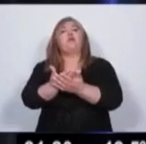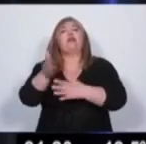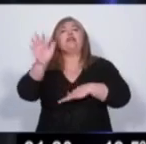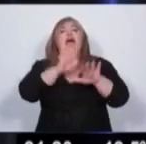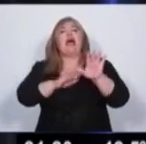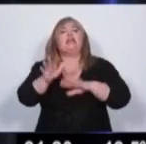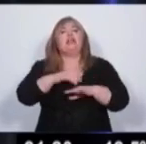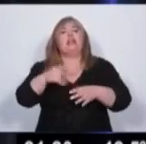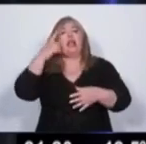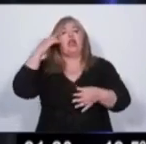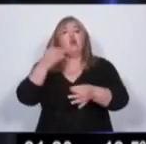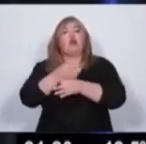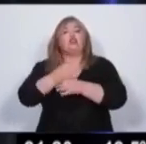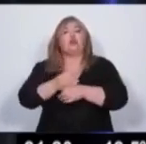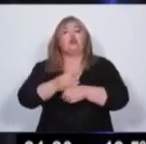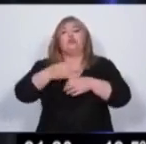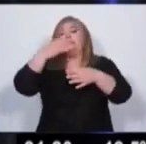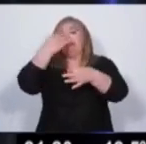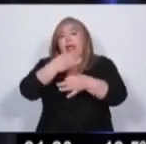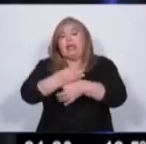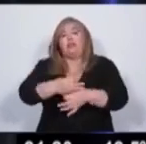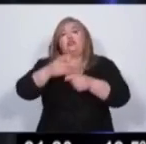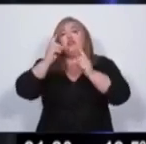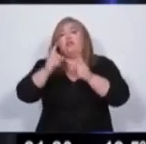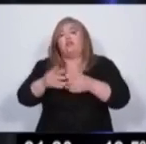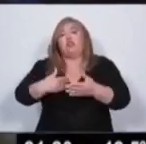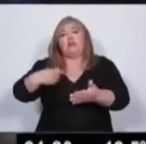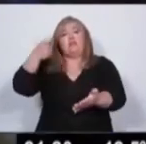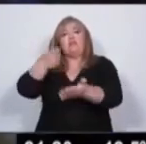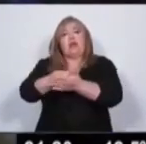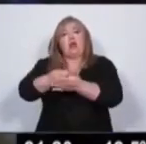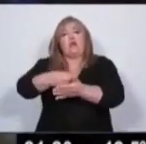buena educación con docentes que estén bien pagos